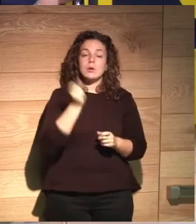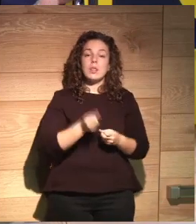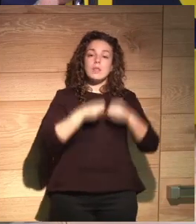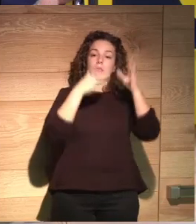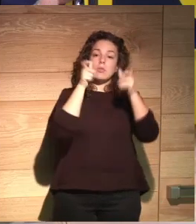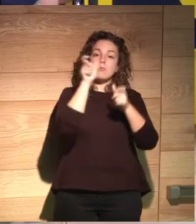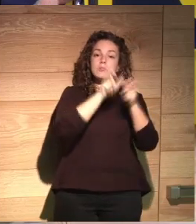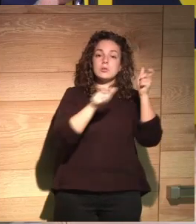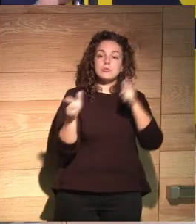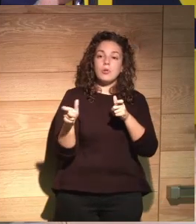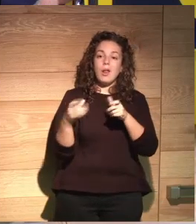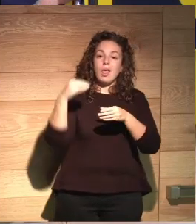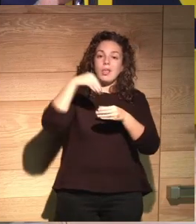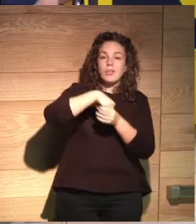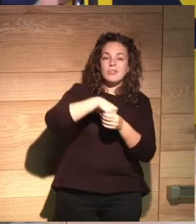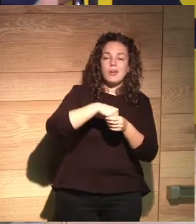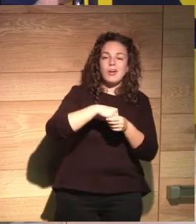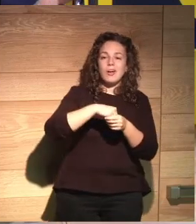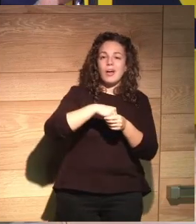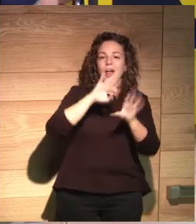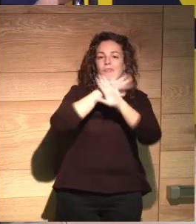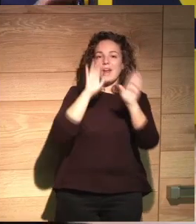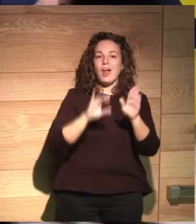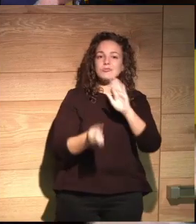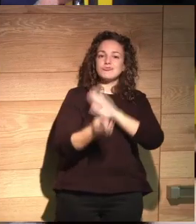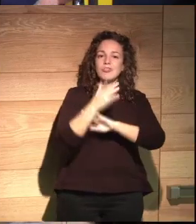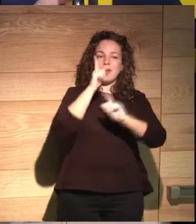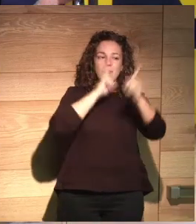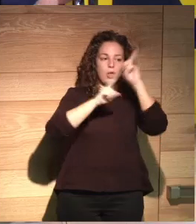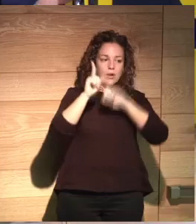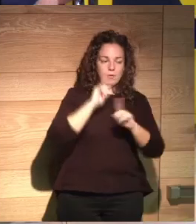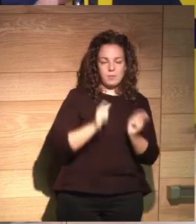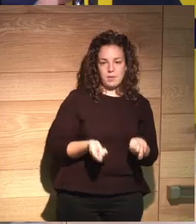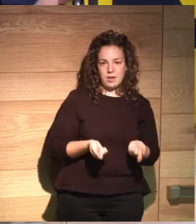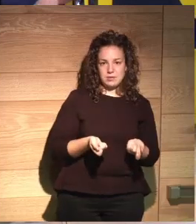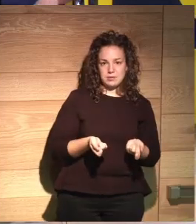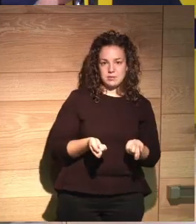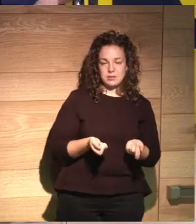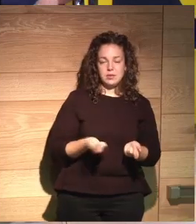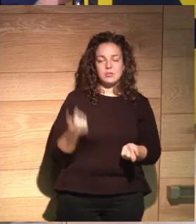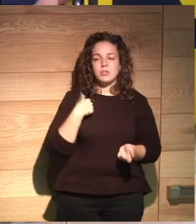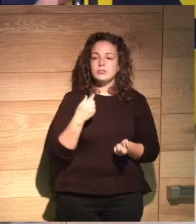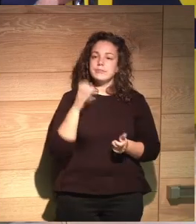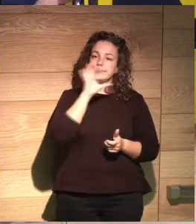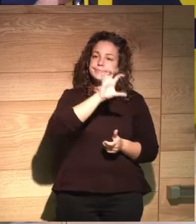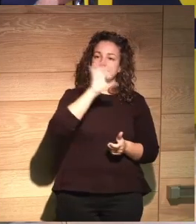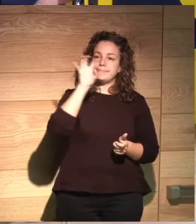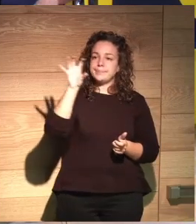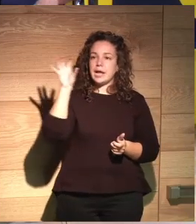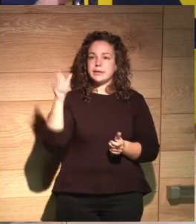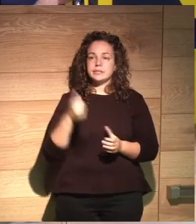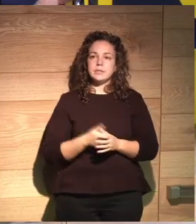tiene problemas complicaciones entonces yo estoy tratando esto en varios en varios países y yo